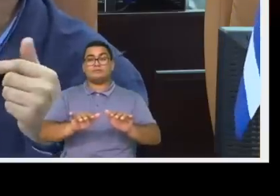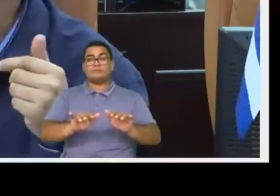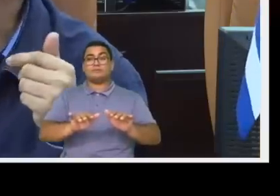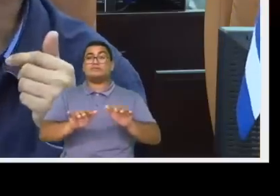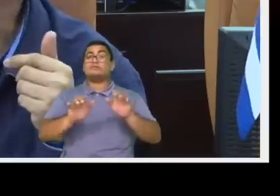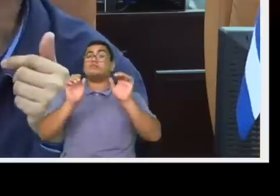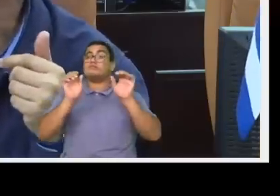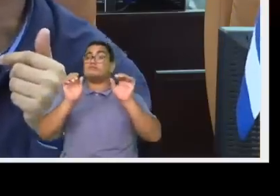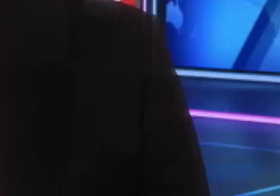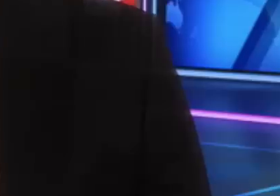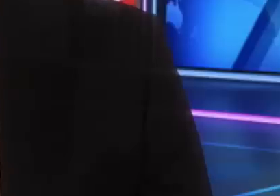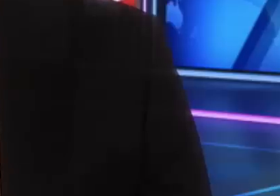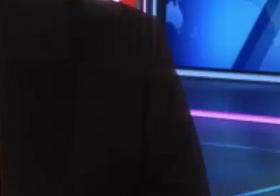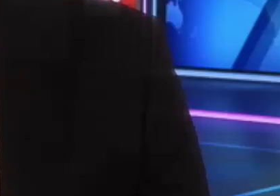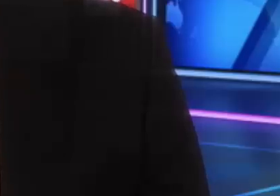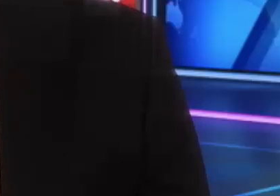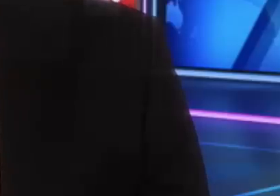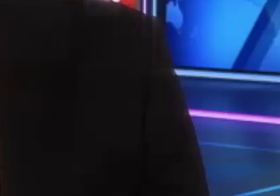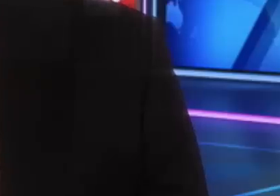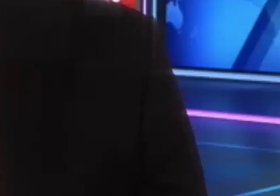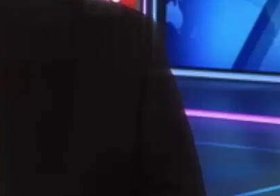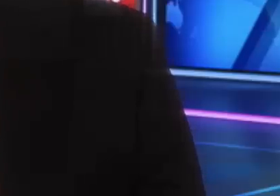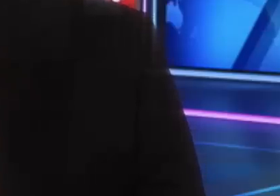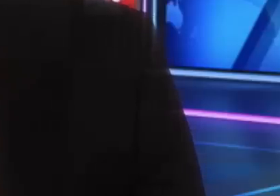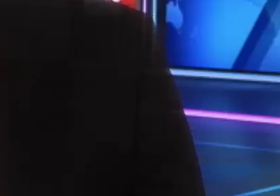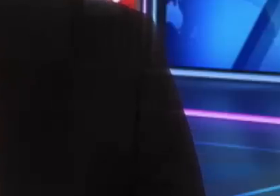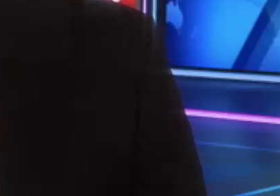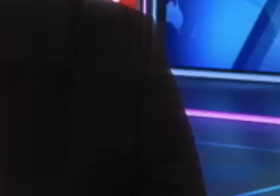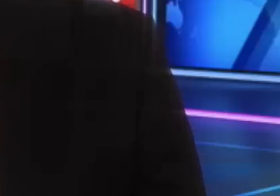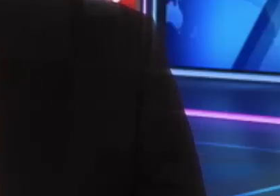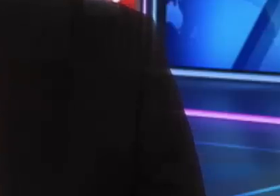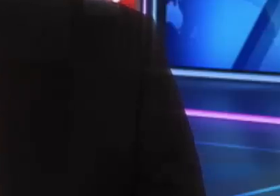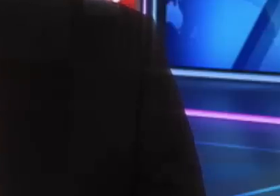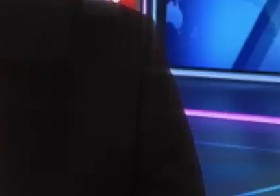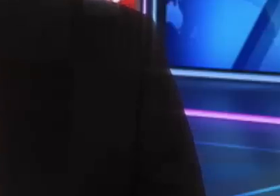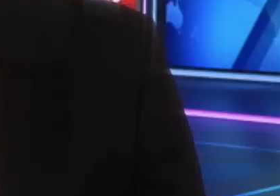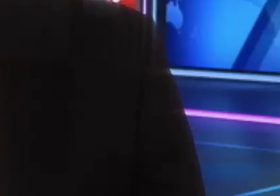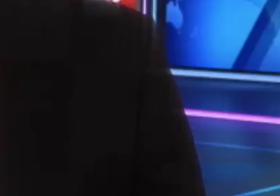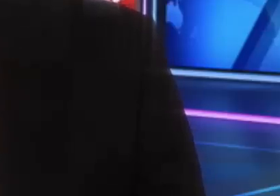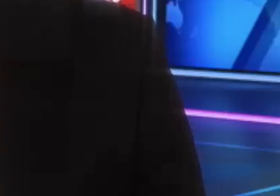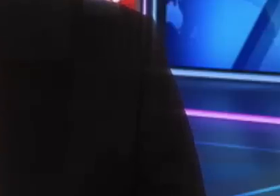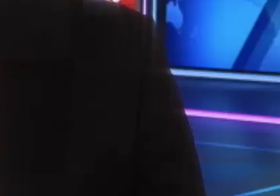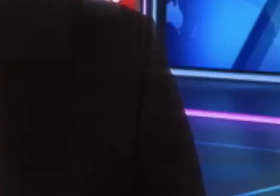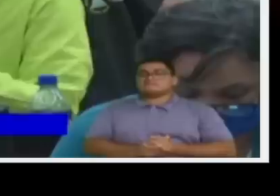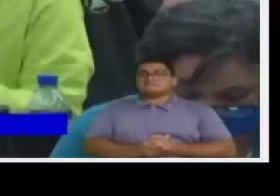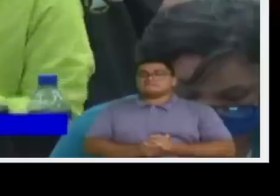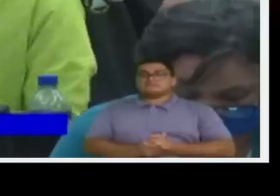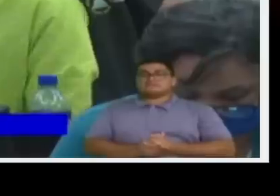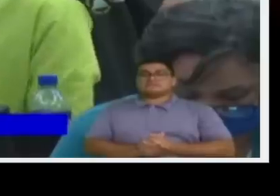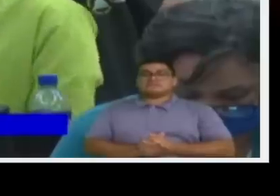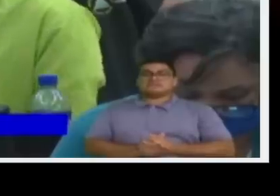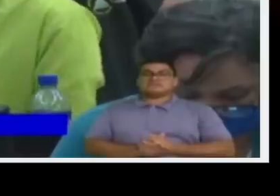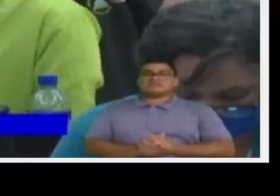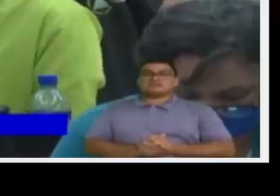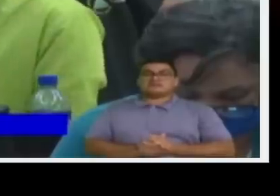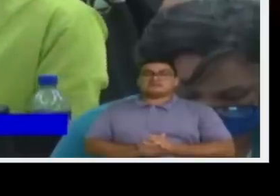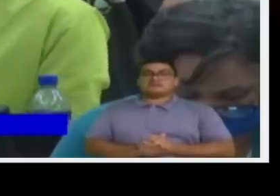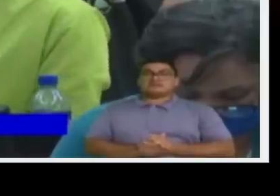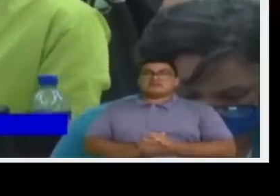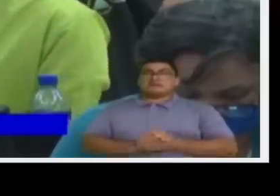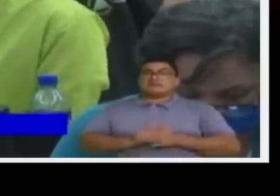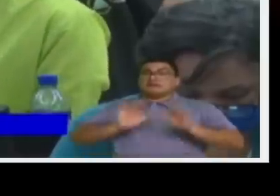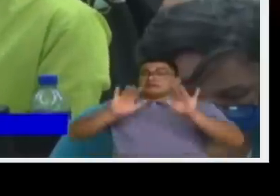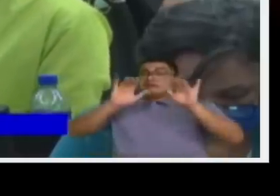entran a su casa. El diputado no explicó por qué le presta su computadora a los pedófilos. Se les acabó